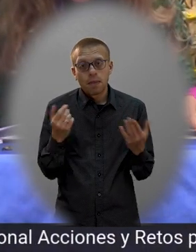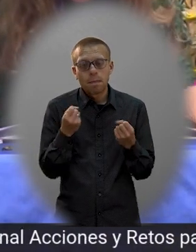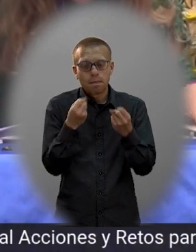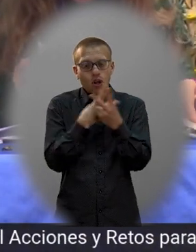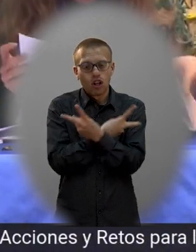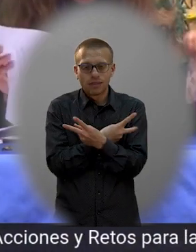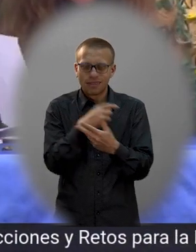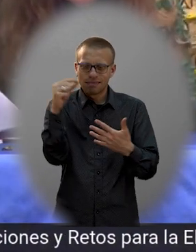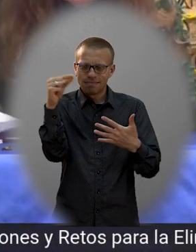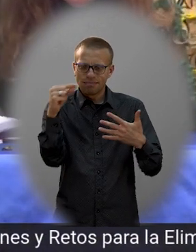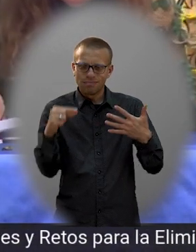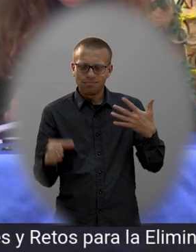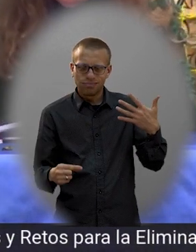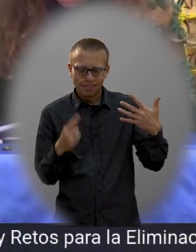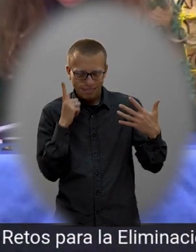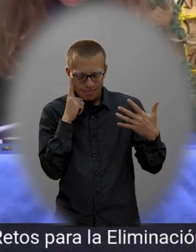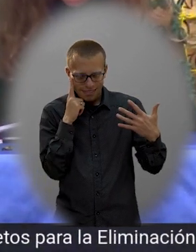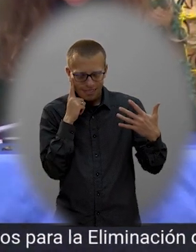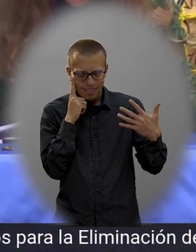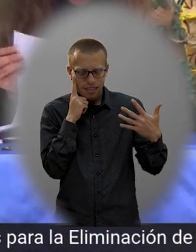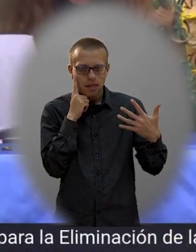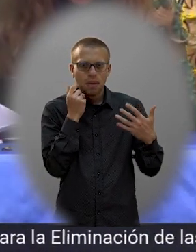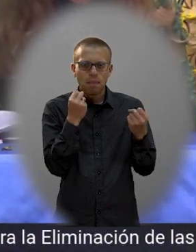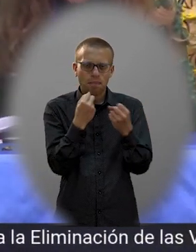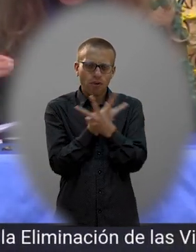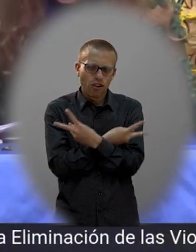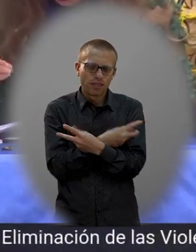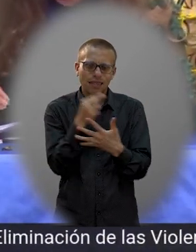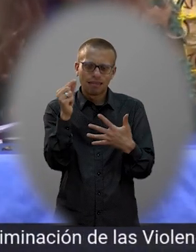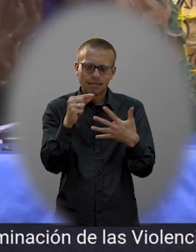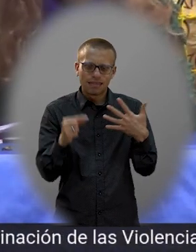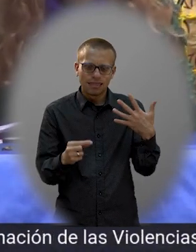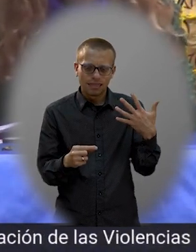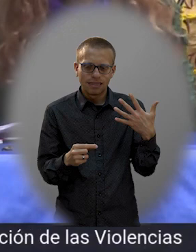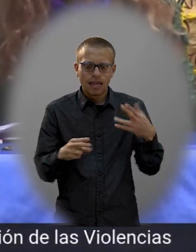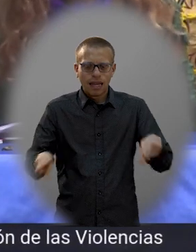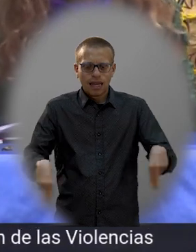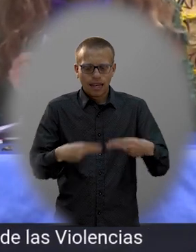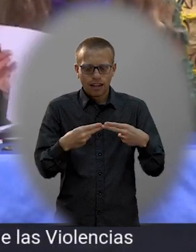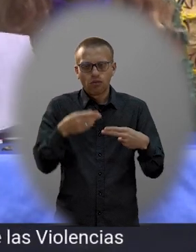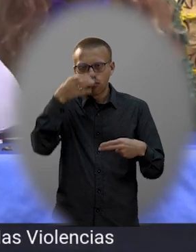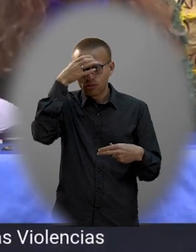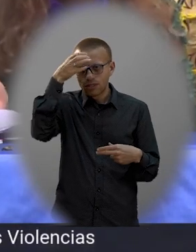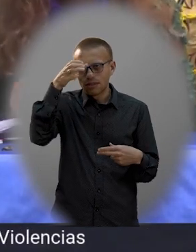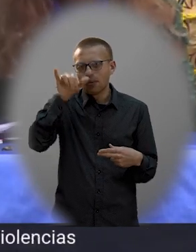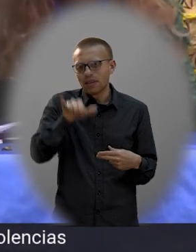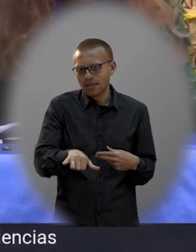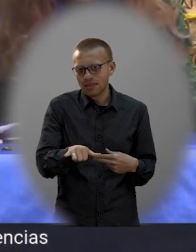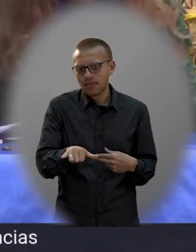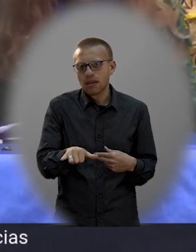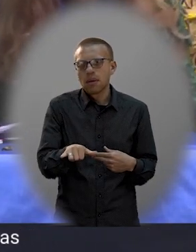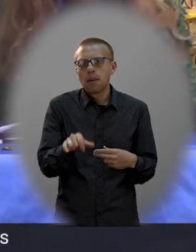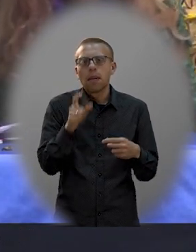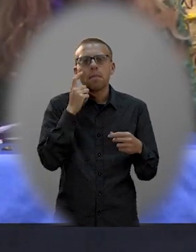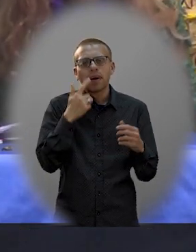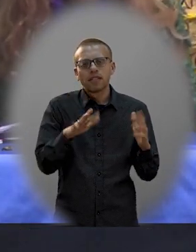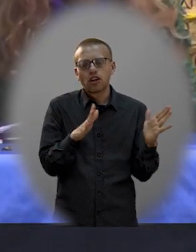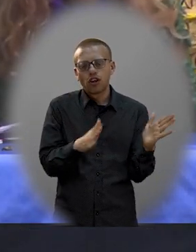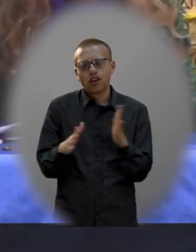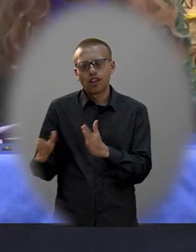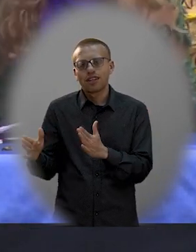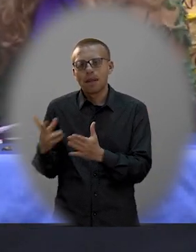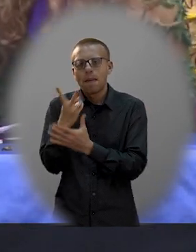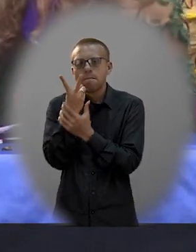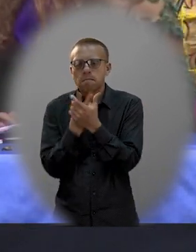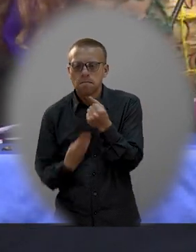violencias que se ejercen por género, pero hay unas violencias que ejerce el género como concepto en sí mismo, que da un orden binario a las instituciones. Entonces,